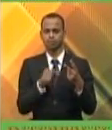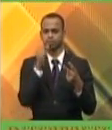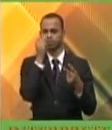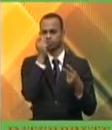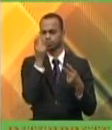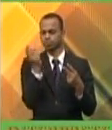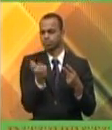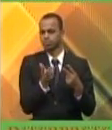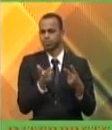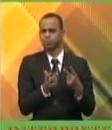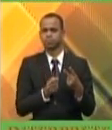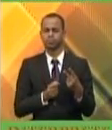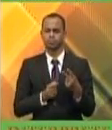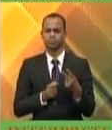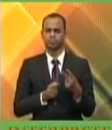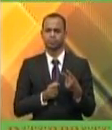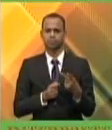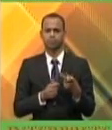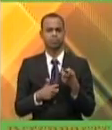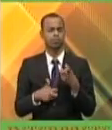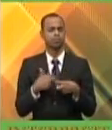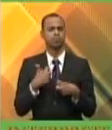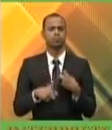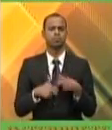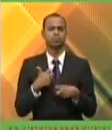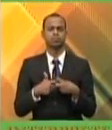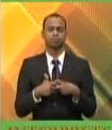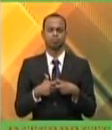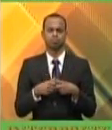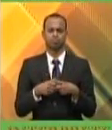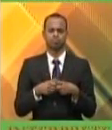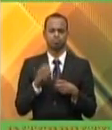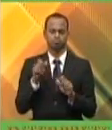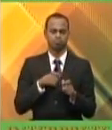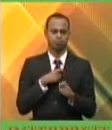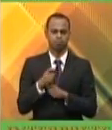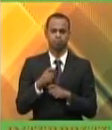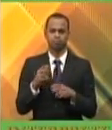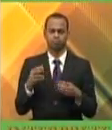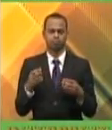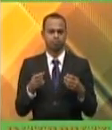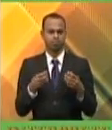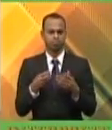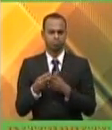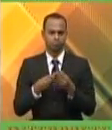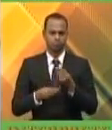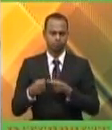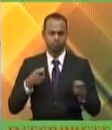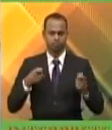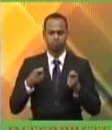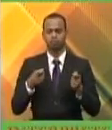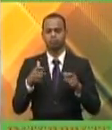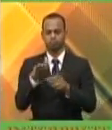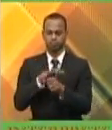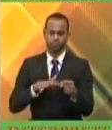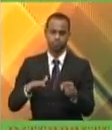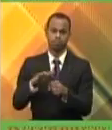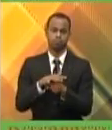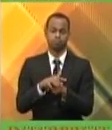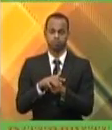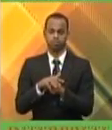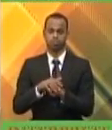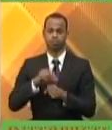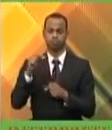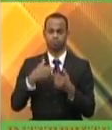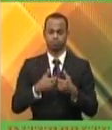él la problemática afecta tanto en el ámbito administrativo como jurisdiccional y